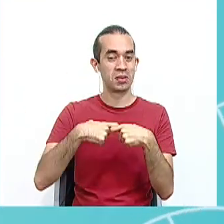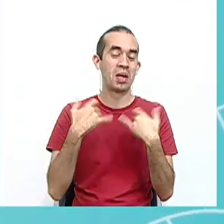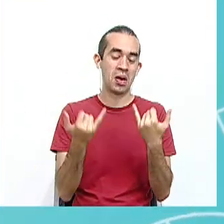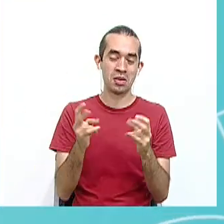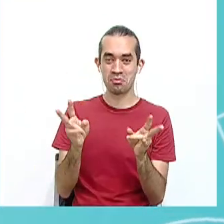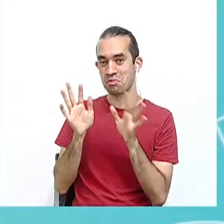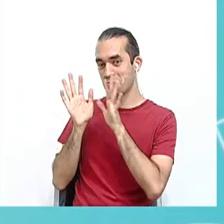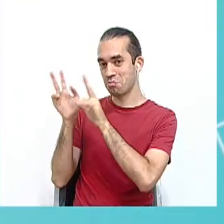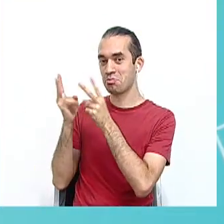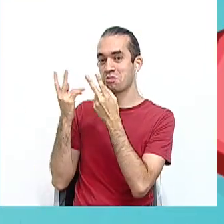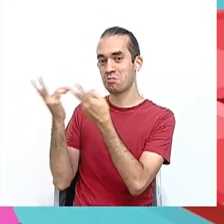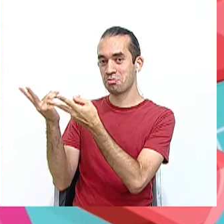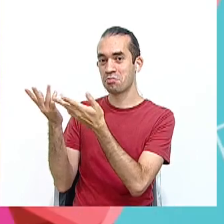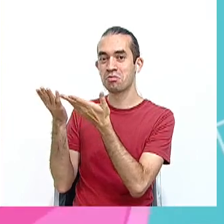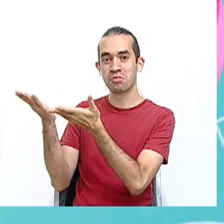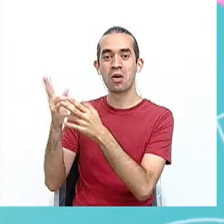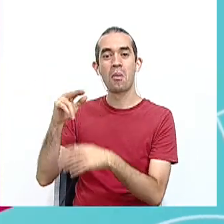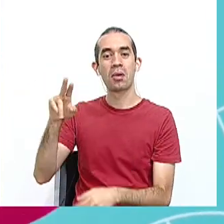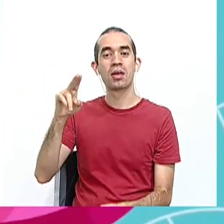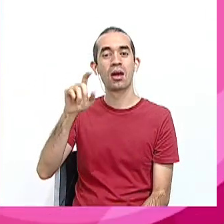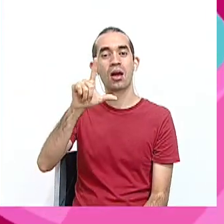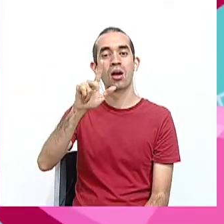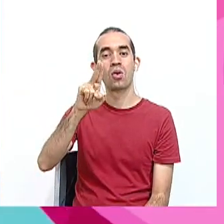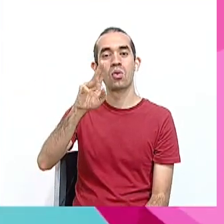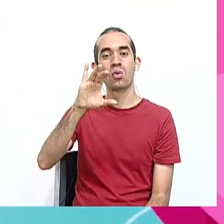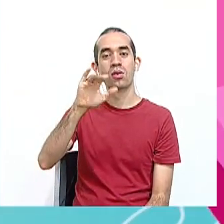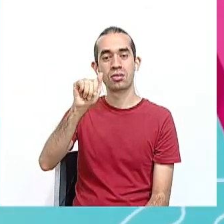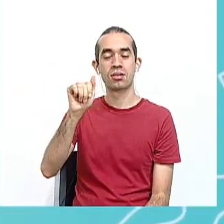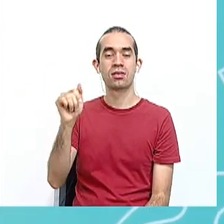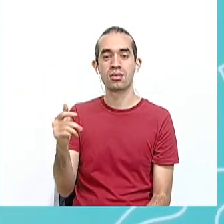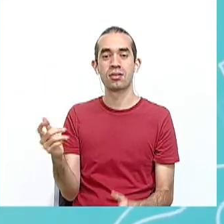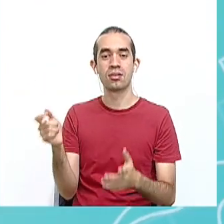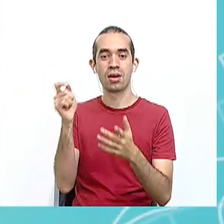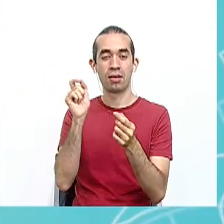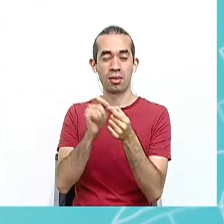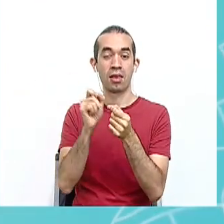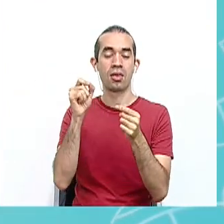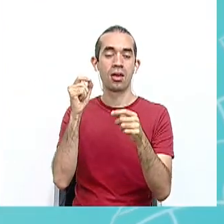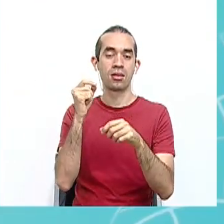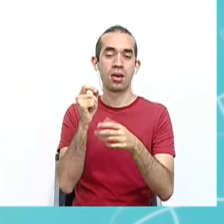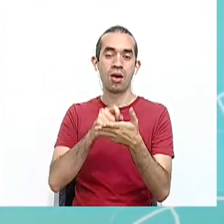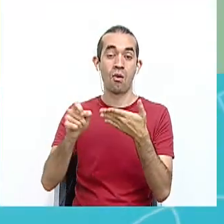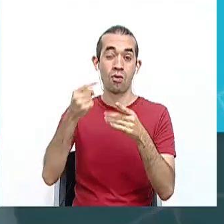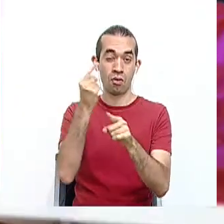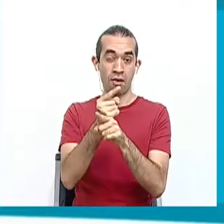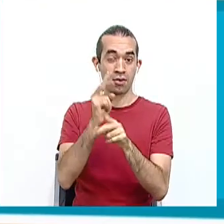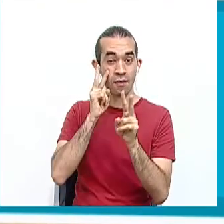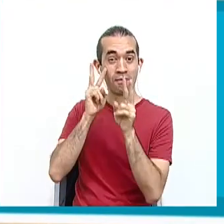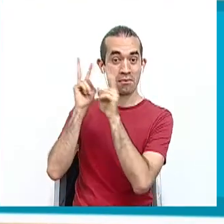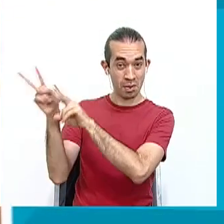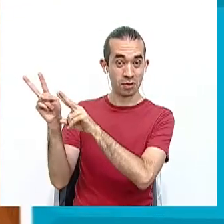espacio a nuestra compañera Lucía, que nos trae este detalle ortográfico. Veamos.